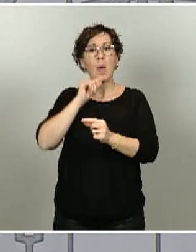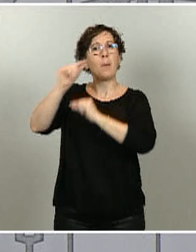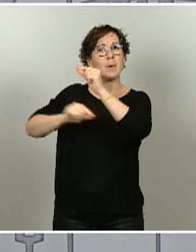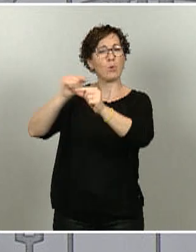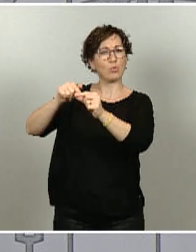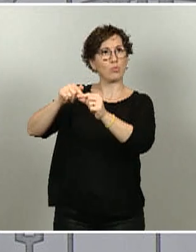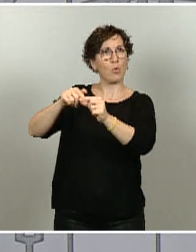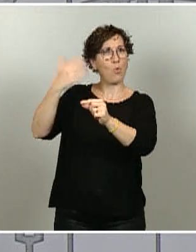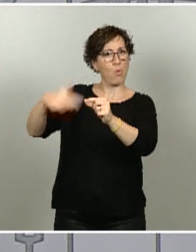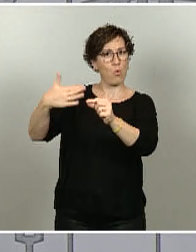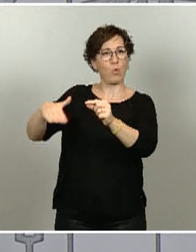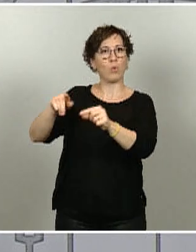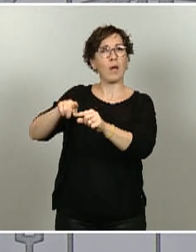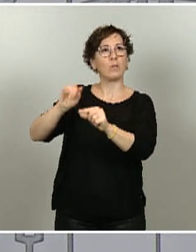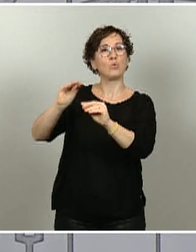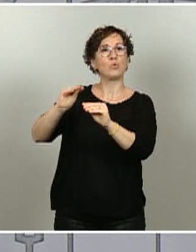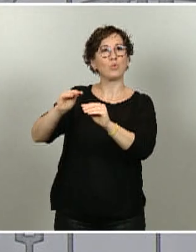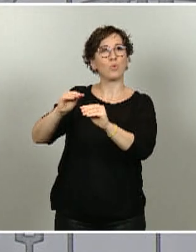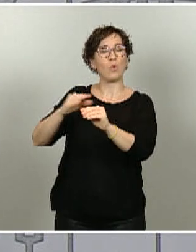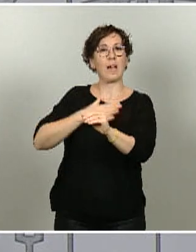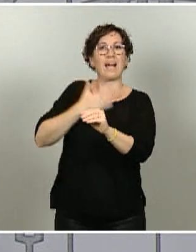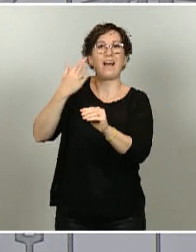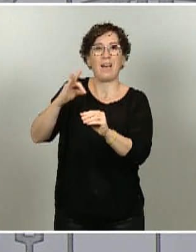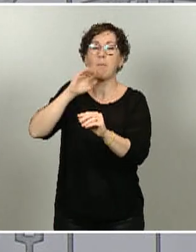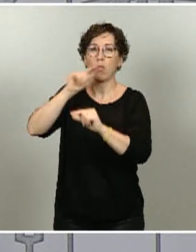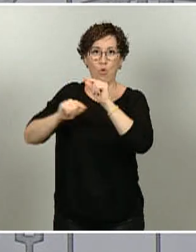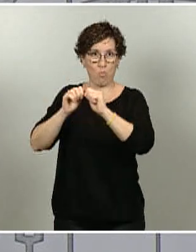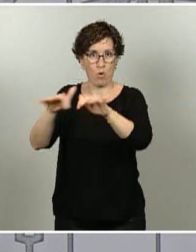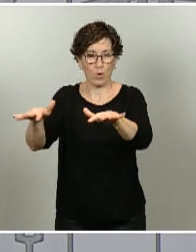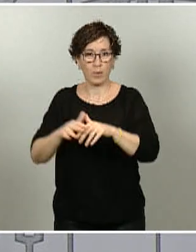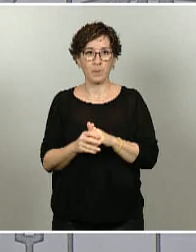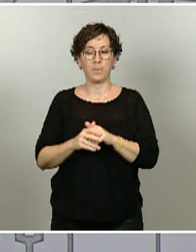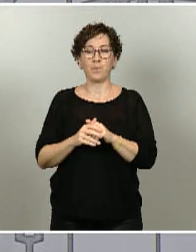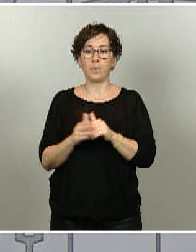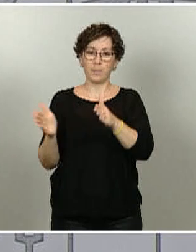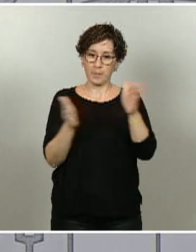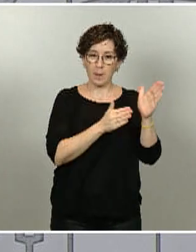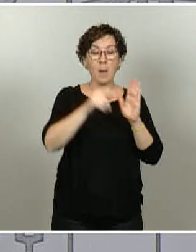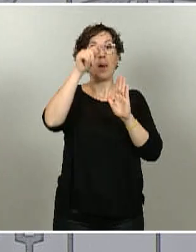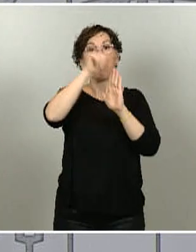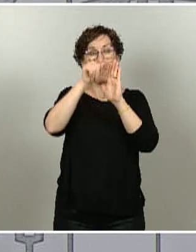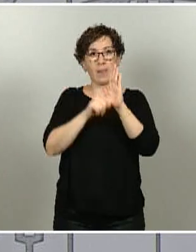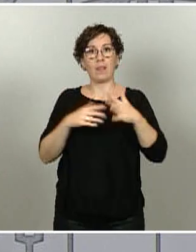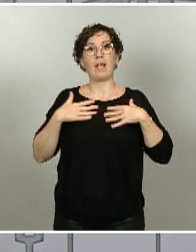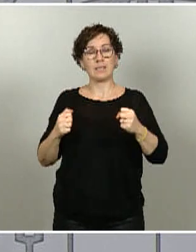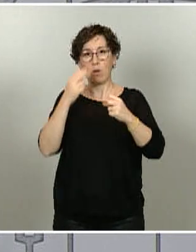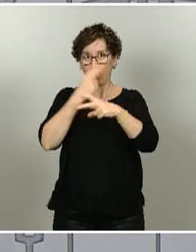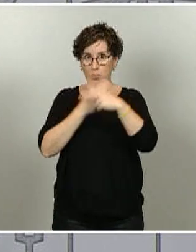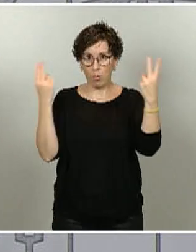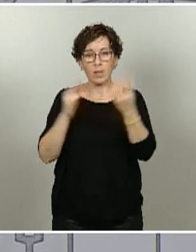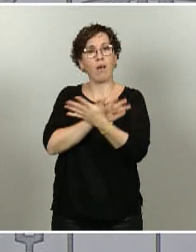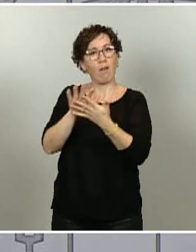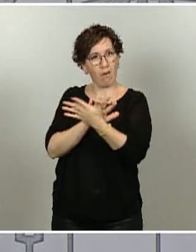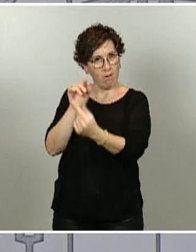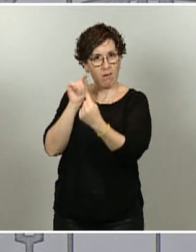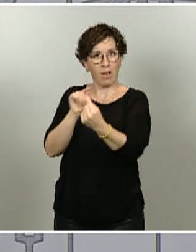aspectos relacionados con el virus, aspectos relacionados con las medidas de salud pública que pudieran ser aplicables, aspectos relacionados con